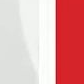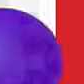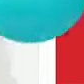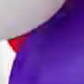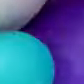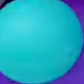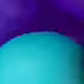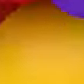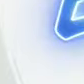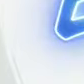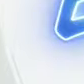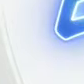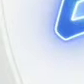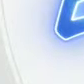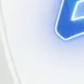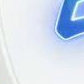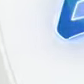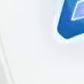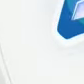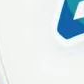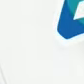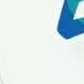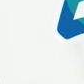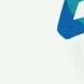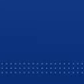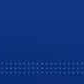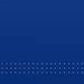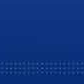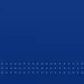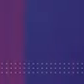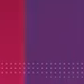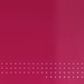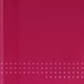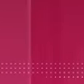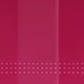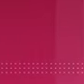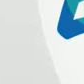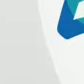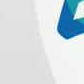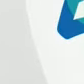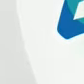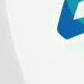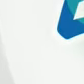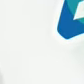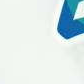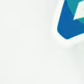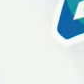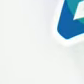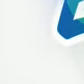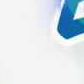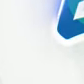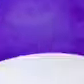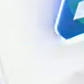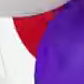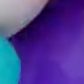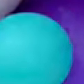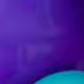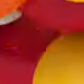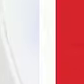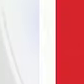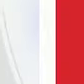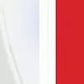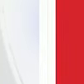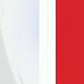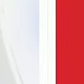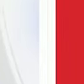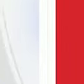bolivianos. Bolivia. expresiones es auspiciado por...